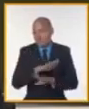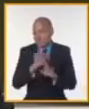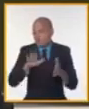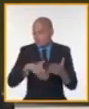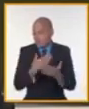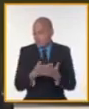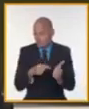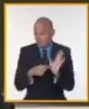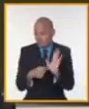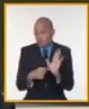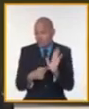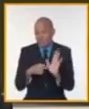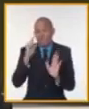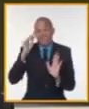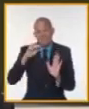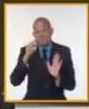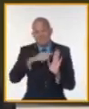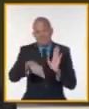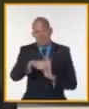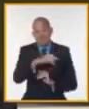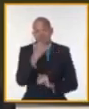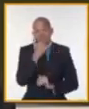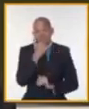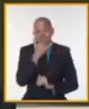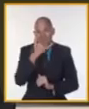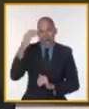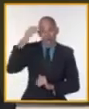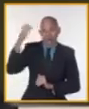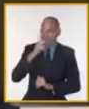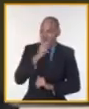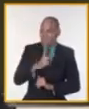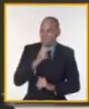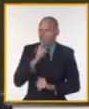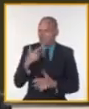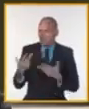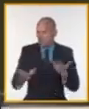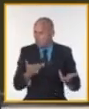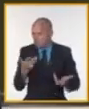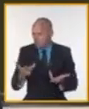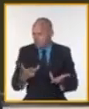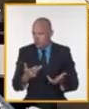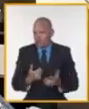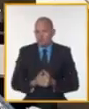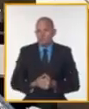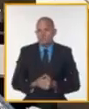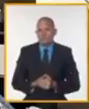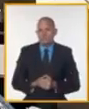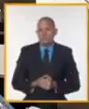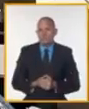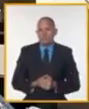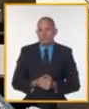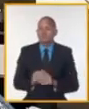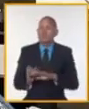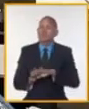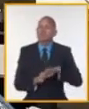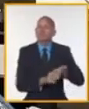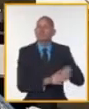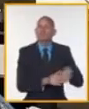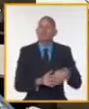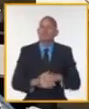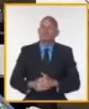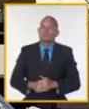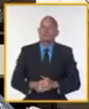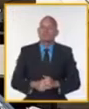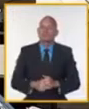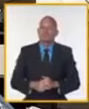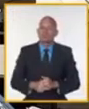generan, y cómo desde el gobierno se atiende el proceso de esos impactos que tienen en la sociedad. Queríamos destacar que ciertamente nos